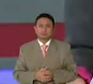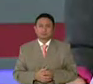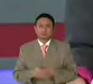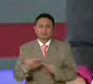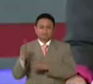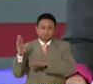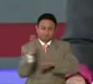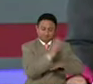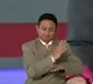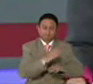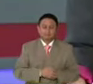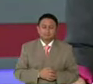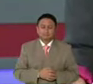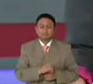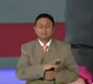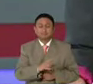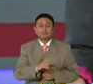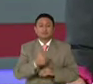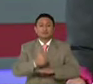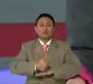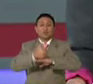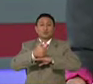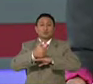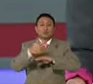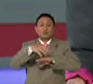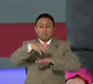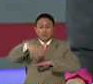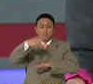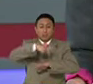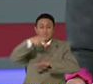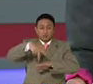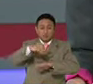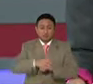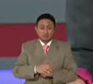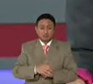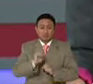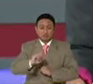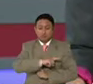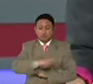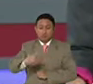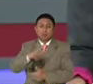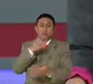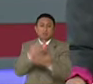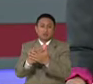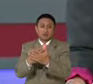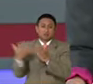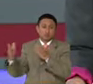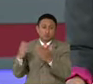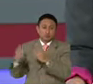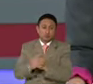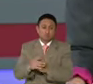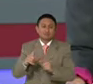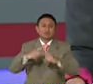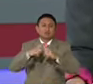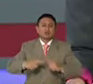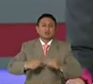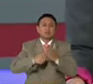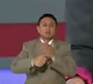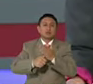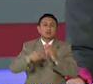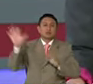Cambiamos de tema. Atención, el Tribunal de la Corte Provincial de Pichincha ratificó la prisión preventiva contra el exministro de